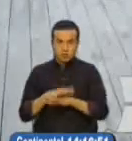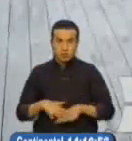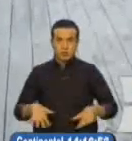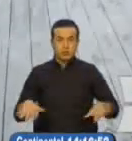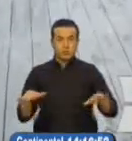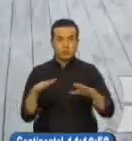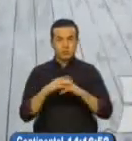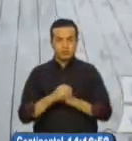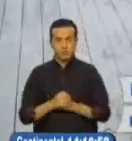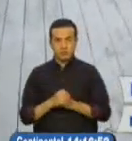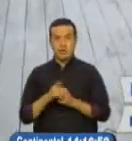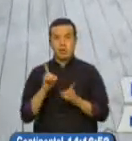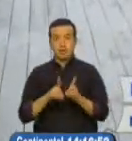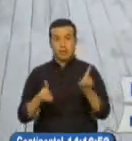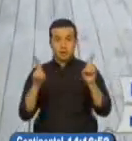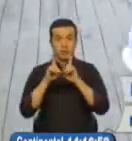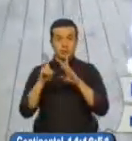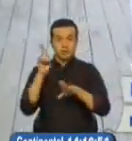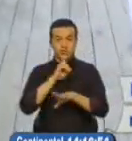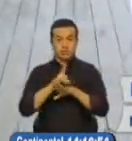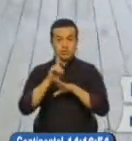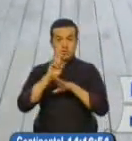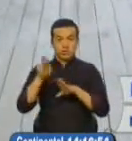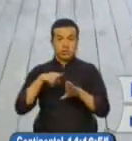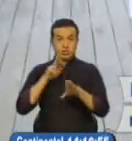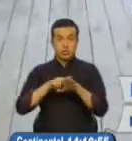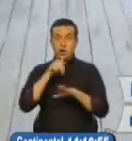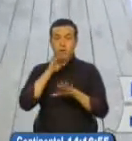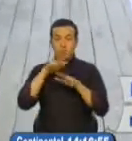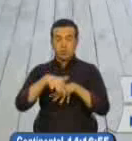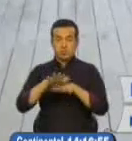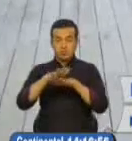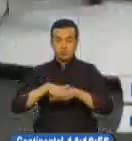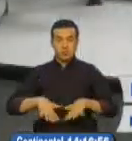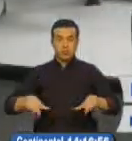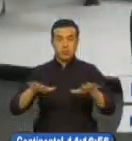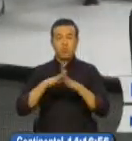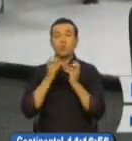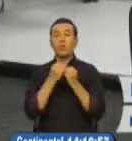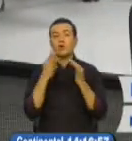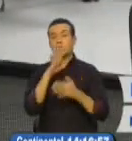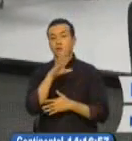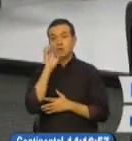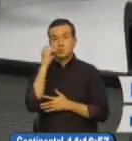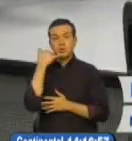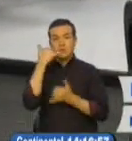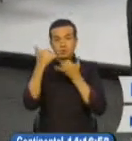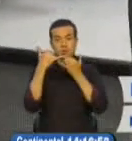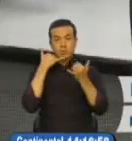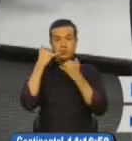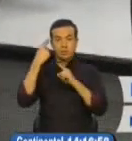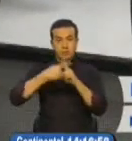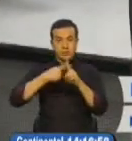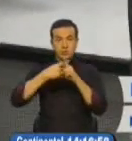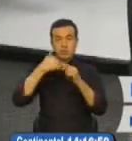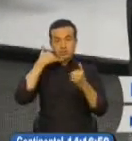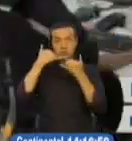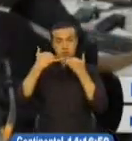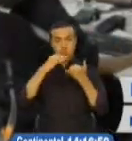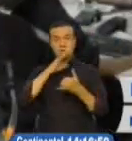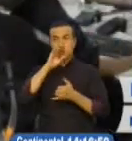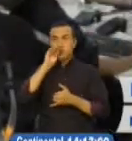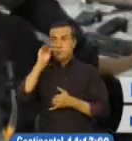sectores. Según datos de la Dirección Nacional de Espacios Acuáticos de IRNEA, un promedio de 50 llamadas al mes se registran